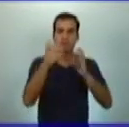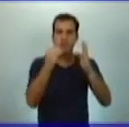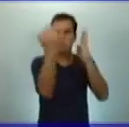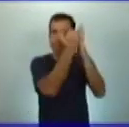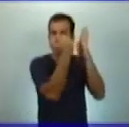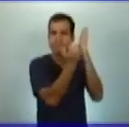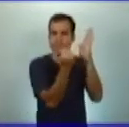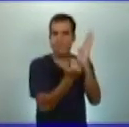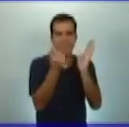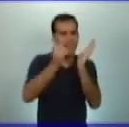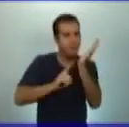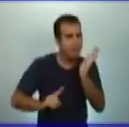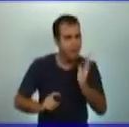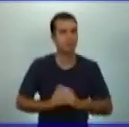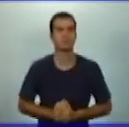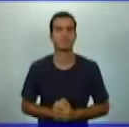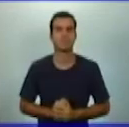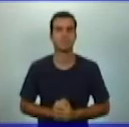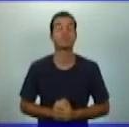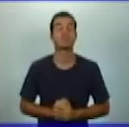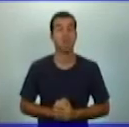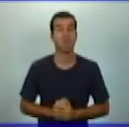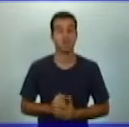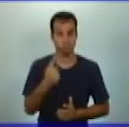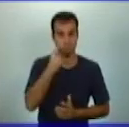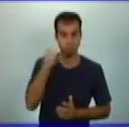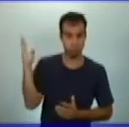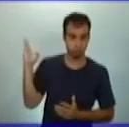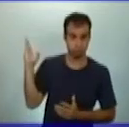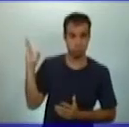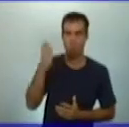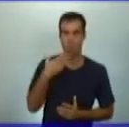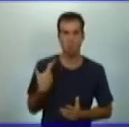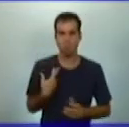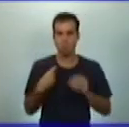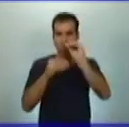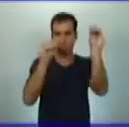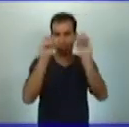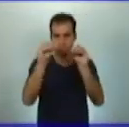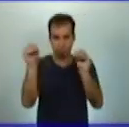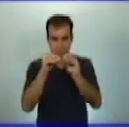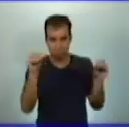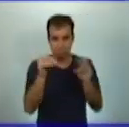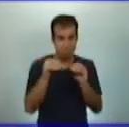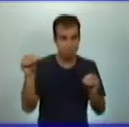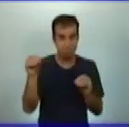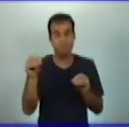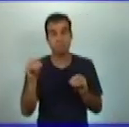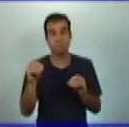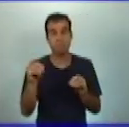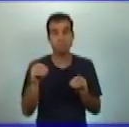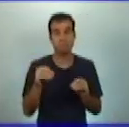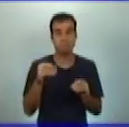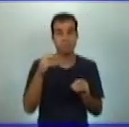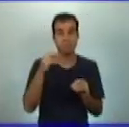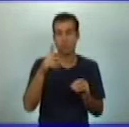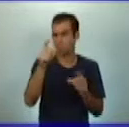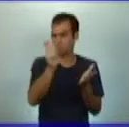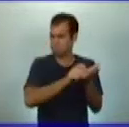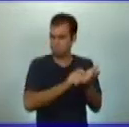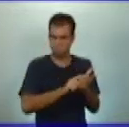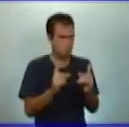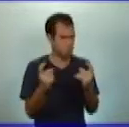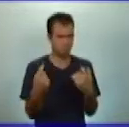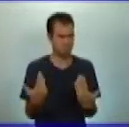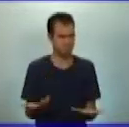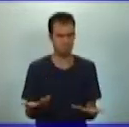Veamos entonces esta distribución electrónica de un átomo de oxígeno. Fíjense, no hace falta que copien la distribución